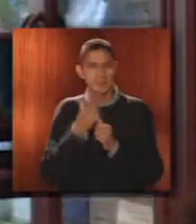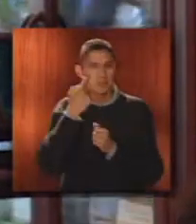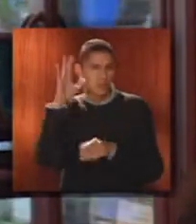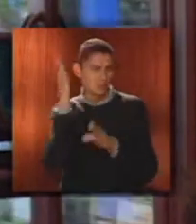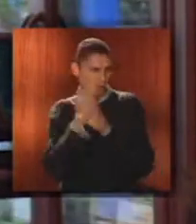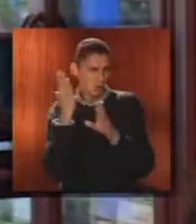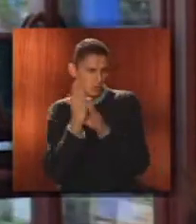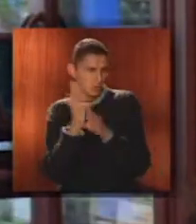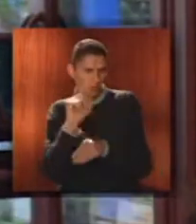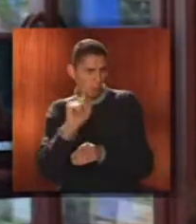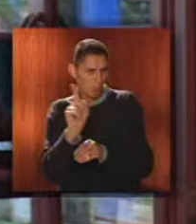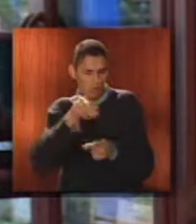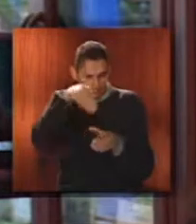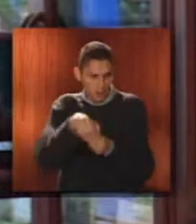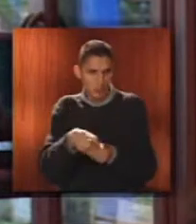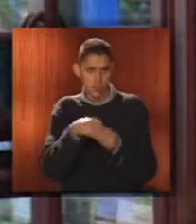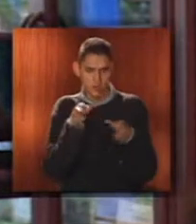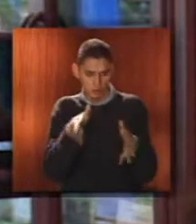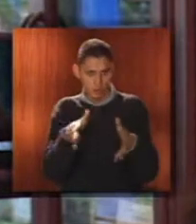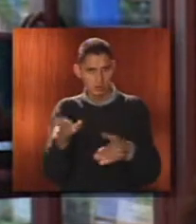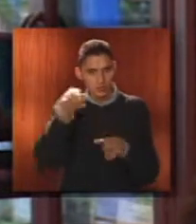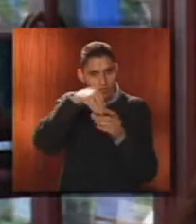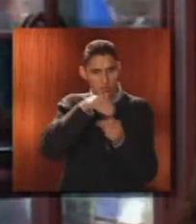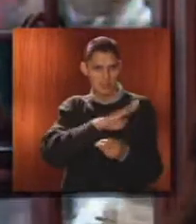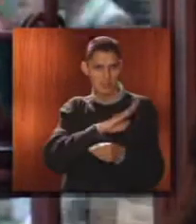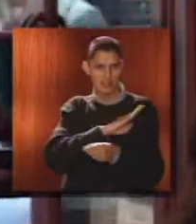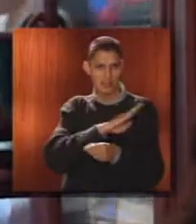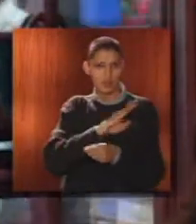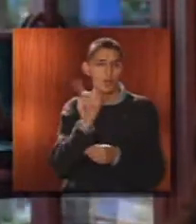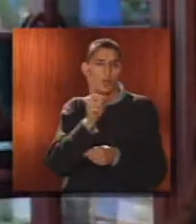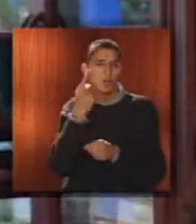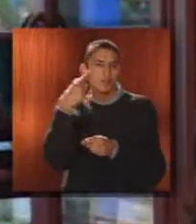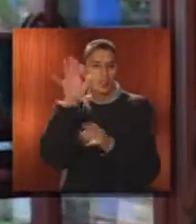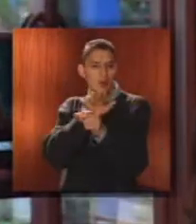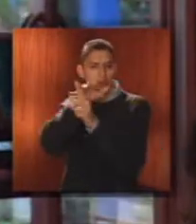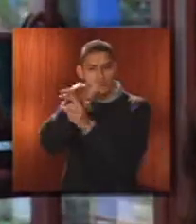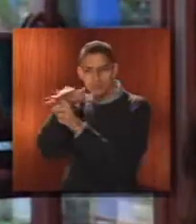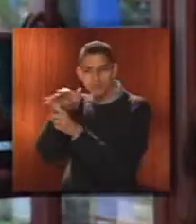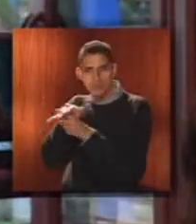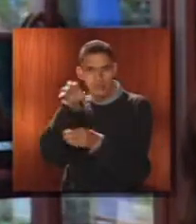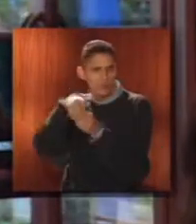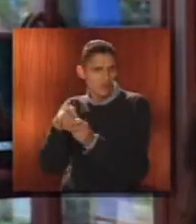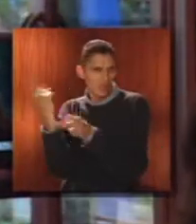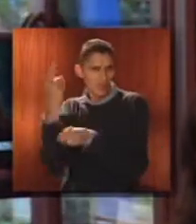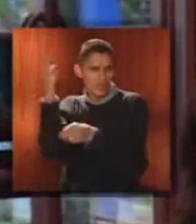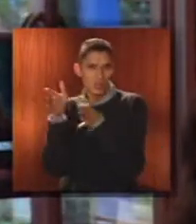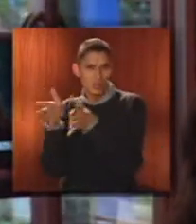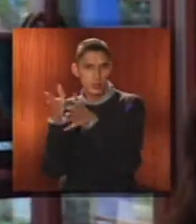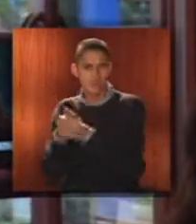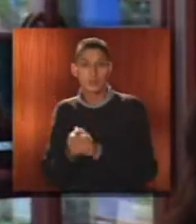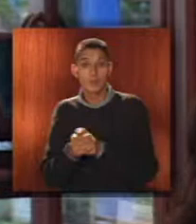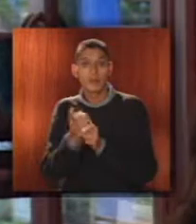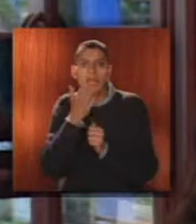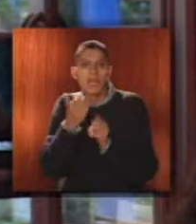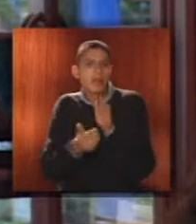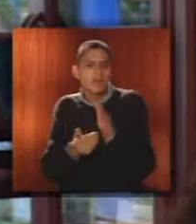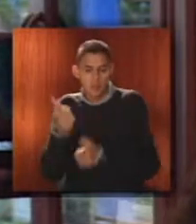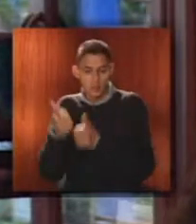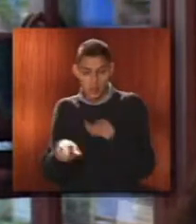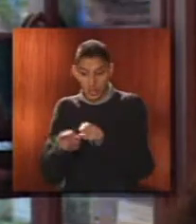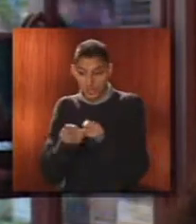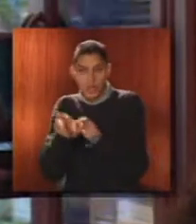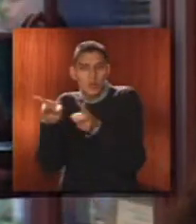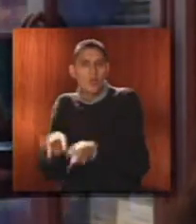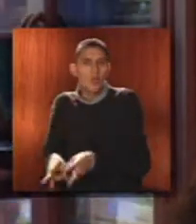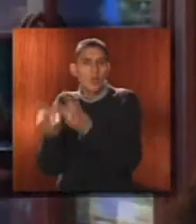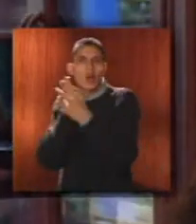No presentaría tanto dificultades dentro de los procesos de educación en secundaria, sino más bien algunos factores que influyen en la educación. Tal